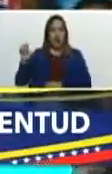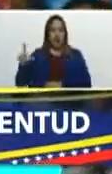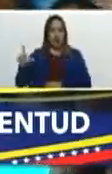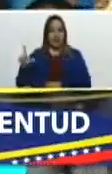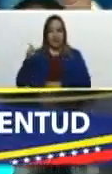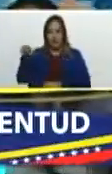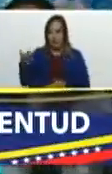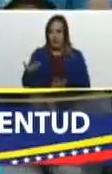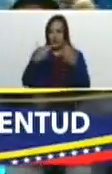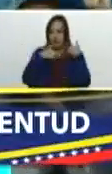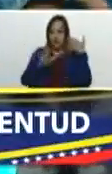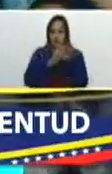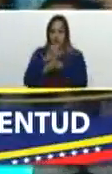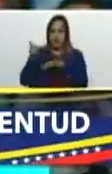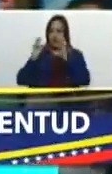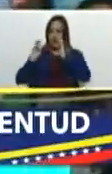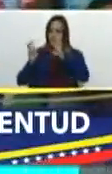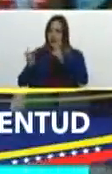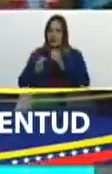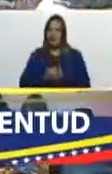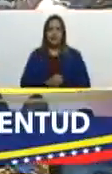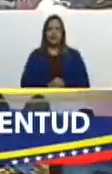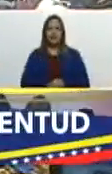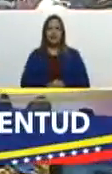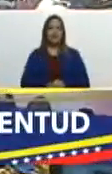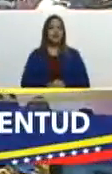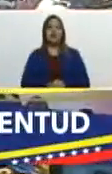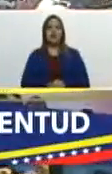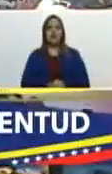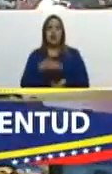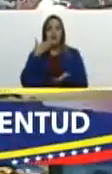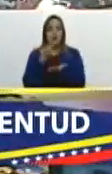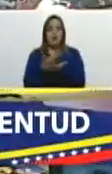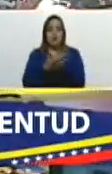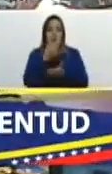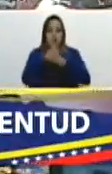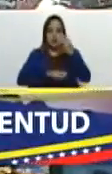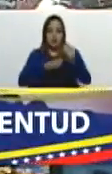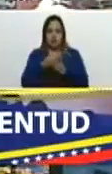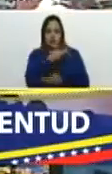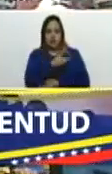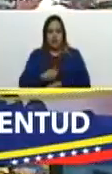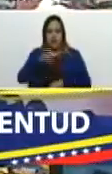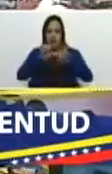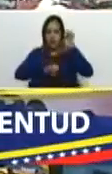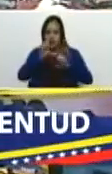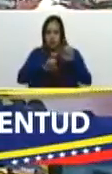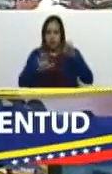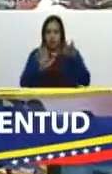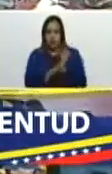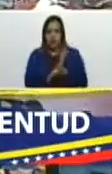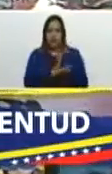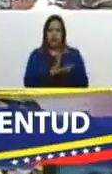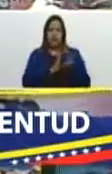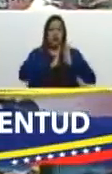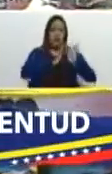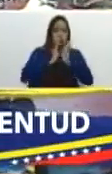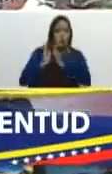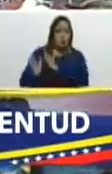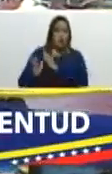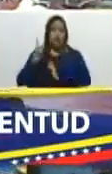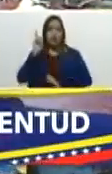ente encargado de este tema. La propuesta que hacemos, presidente, es que se evalúe desde el punto de vista técnico, logístico y,